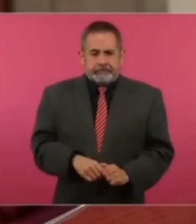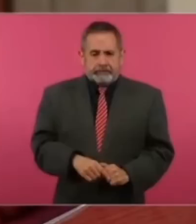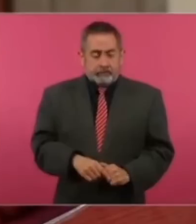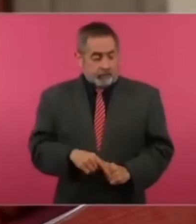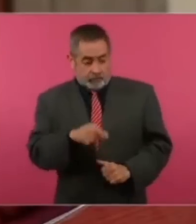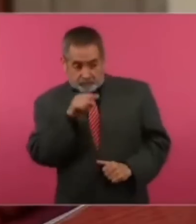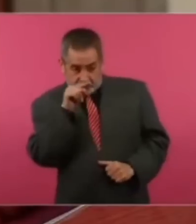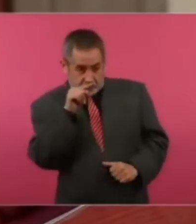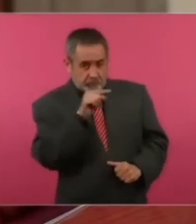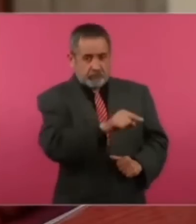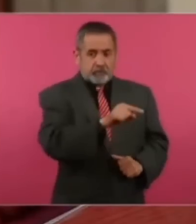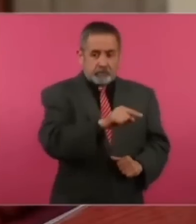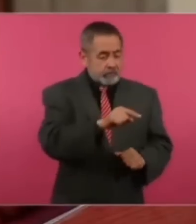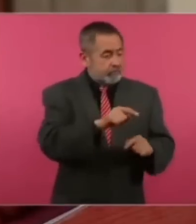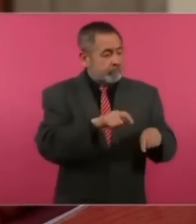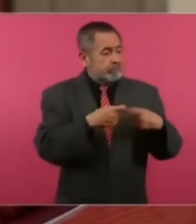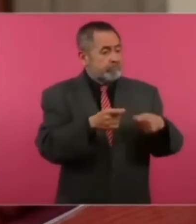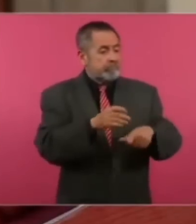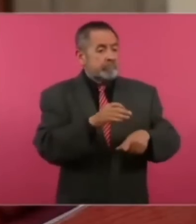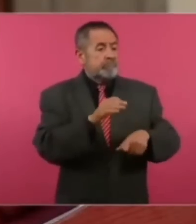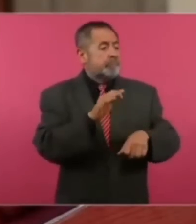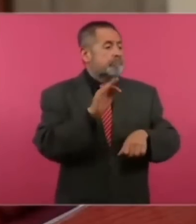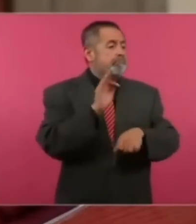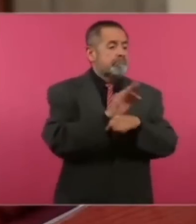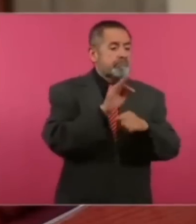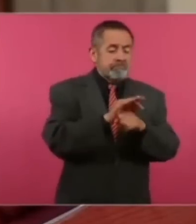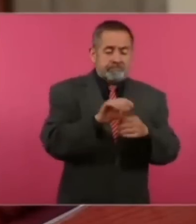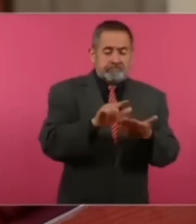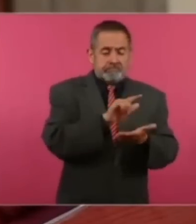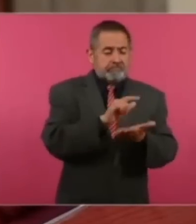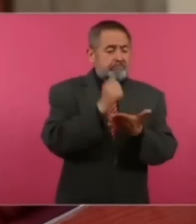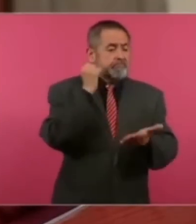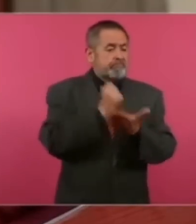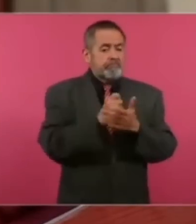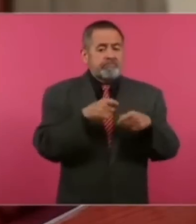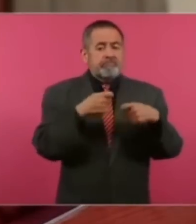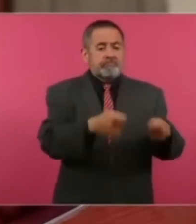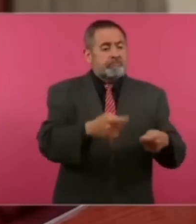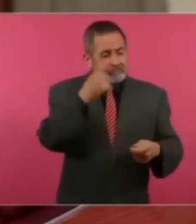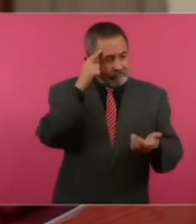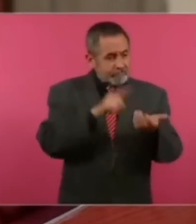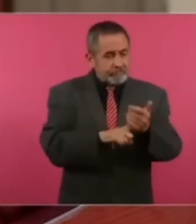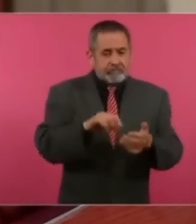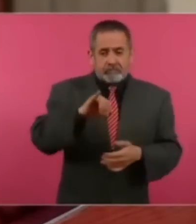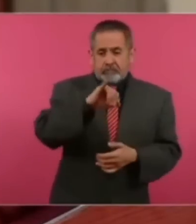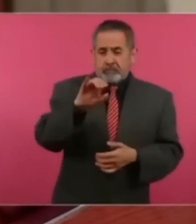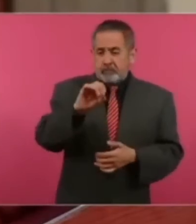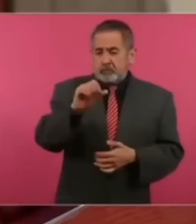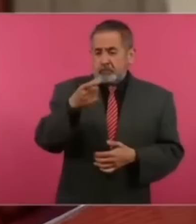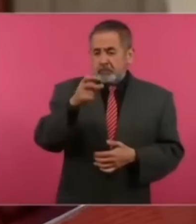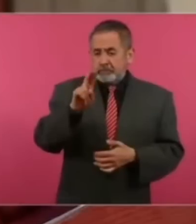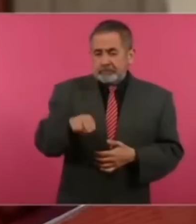Fue usted quien concedió una suspensión a Joaquín Guzmán